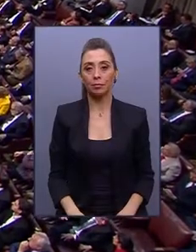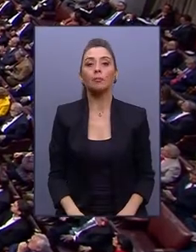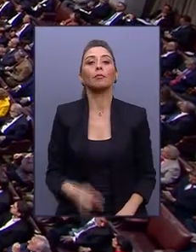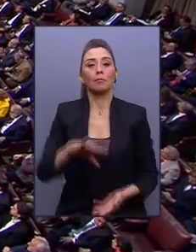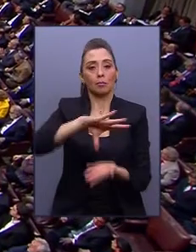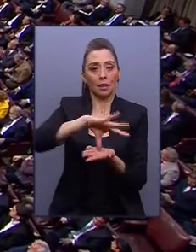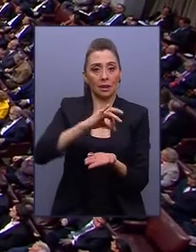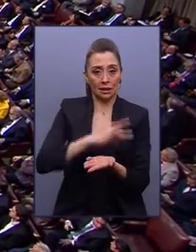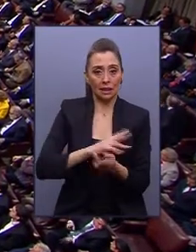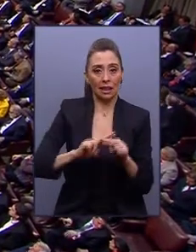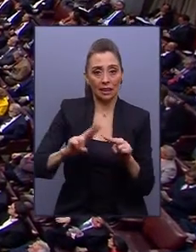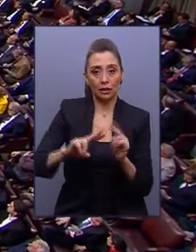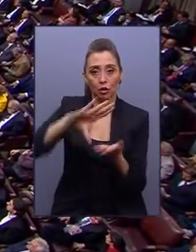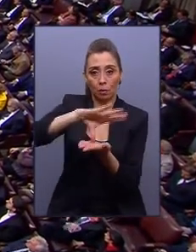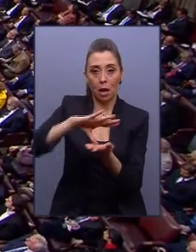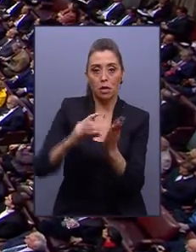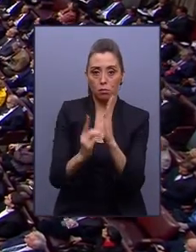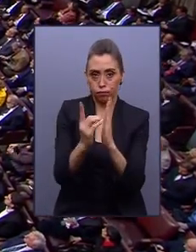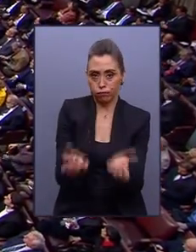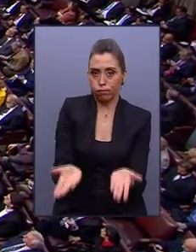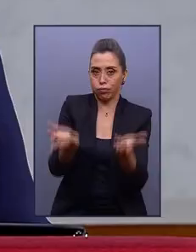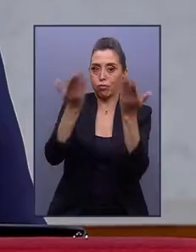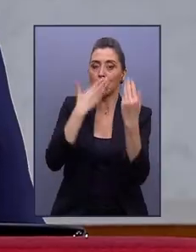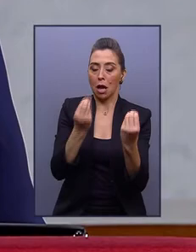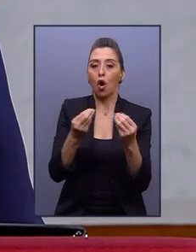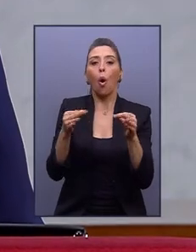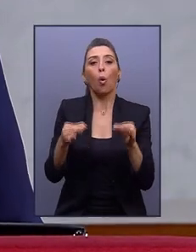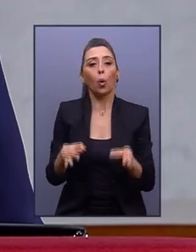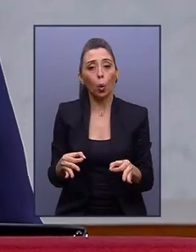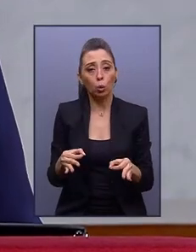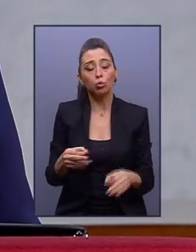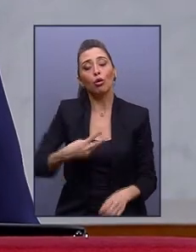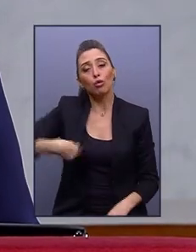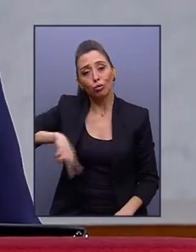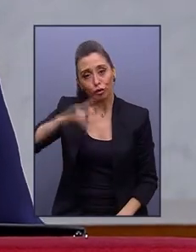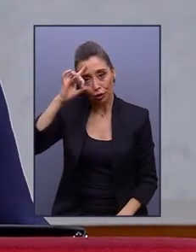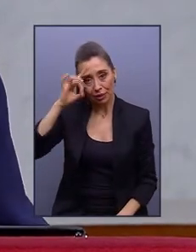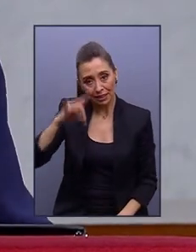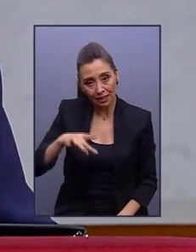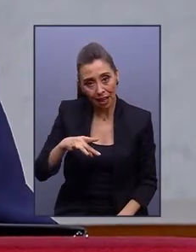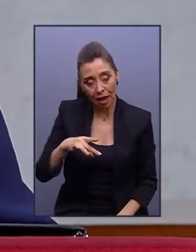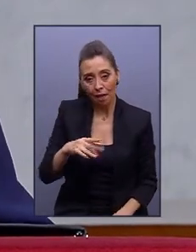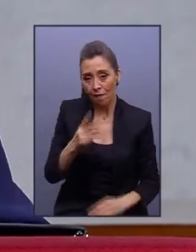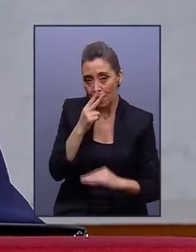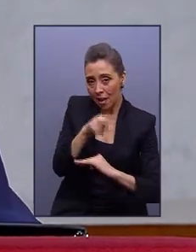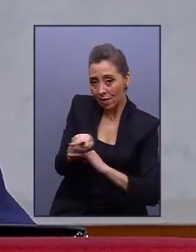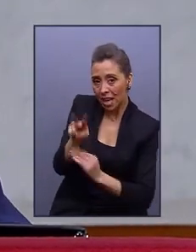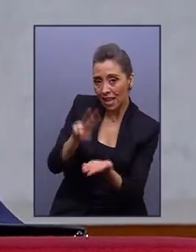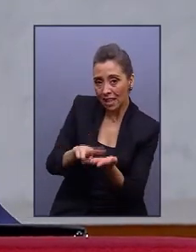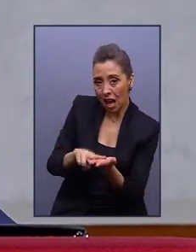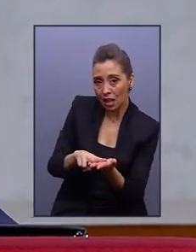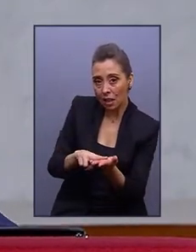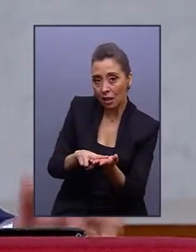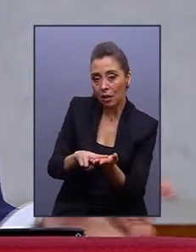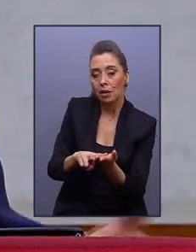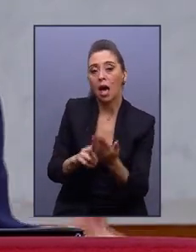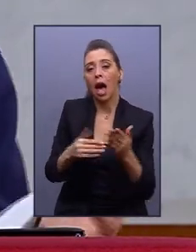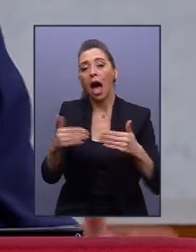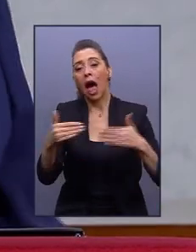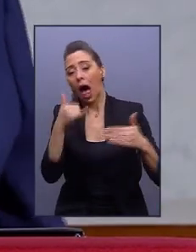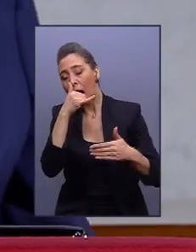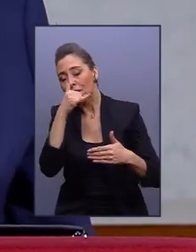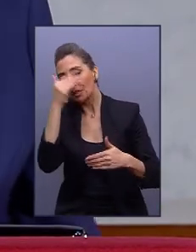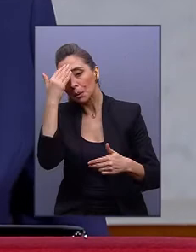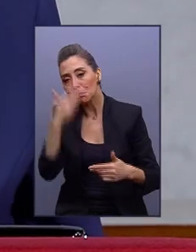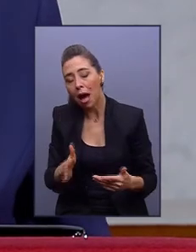Chile está construyendo un país más próspero y justo, pero sabemos que parte de la realidad son las malas pasadas que cada cierto tiempo